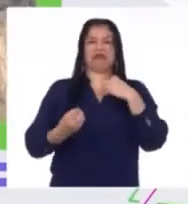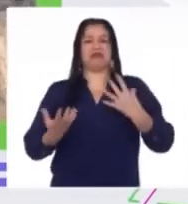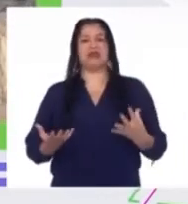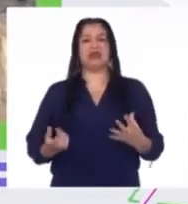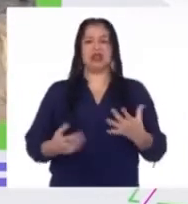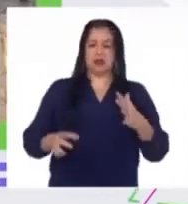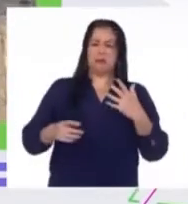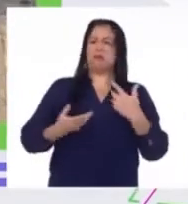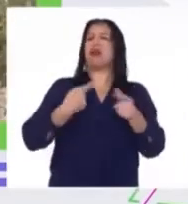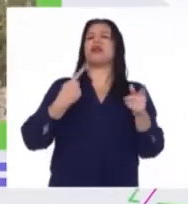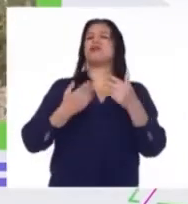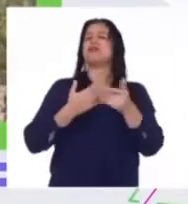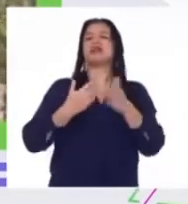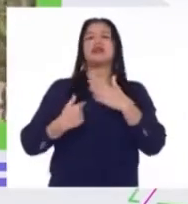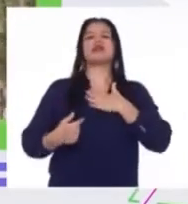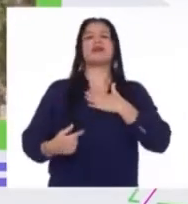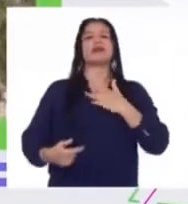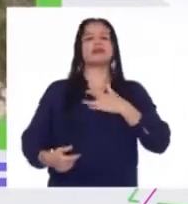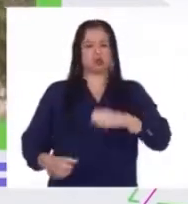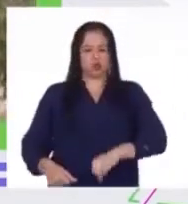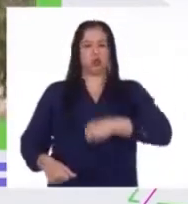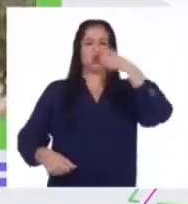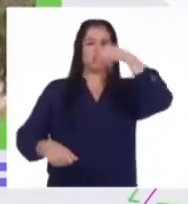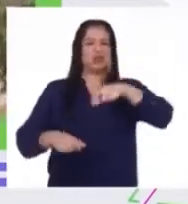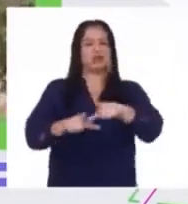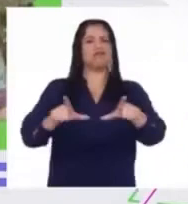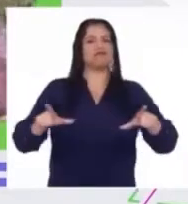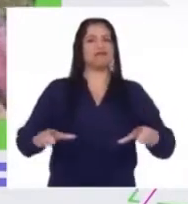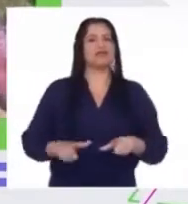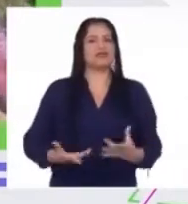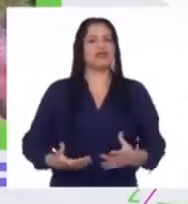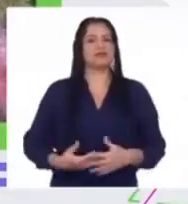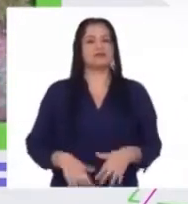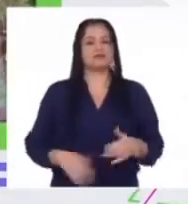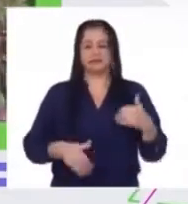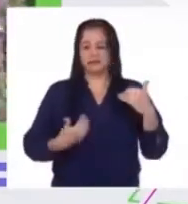verdaderamente orgulloso de ser perjapampina.